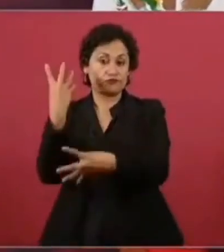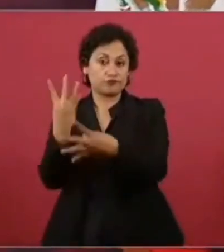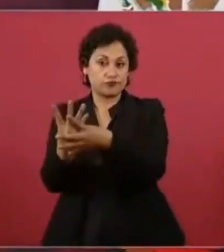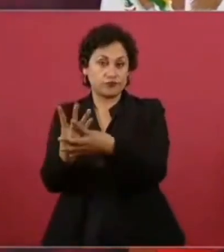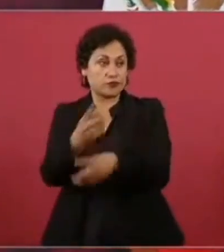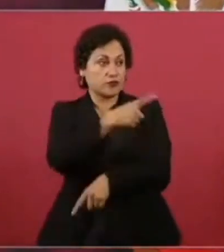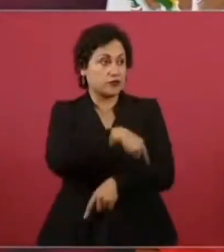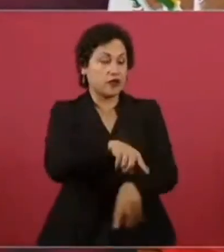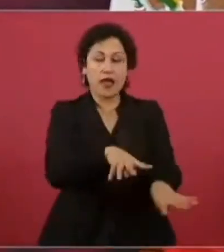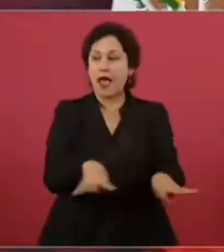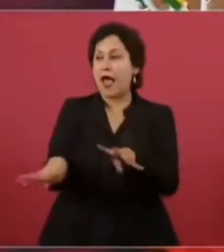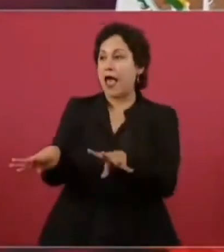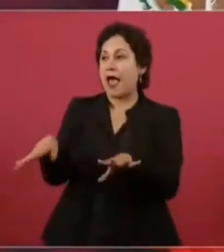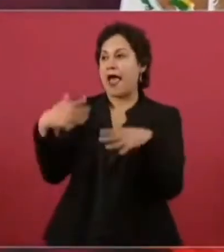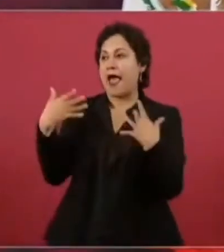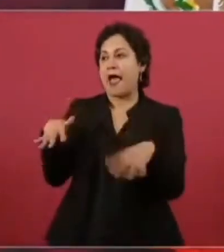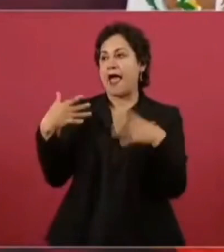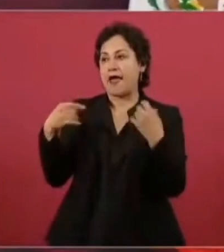Decían, ahora sí,